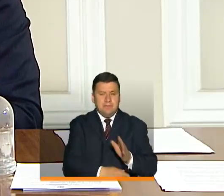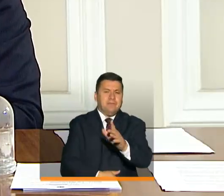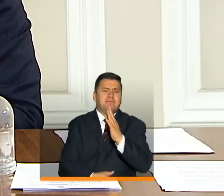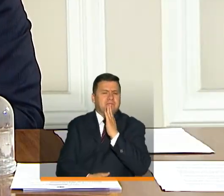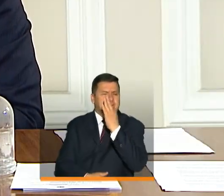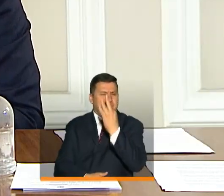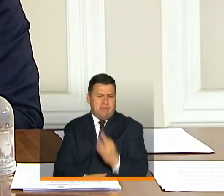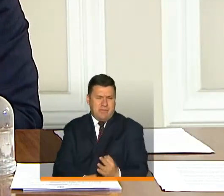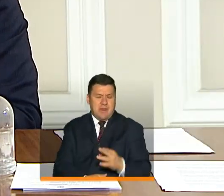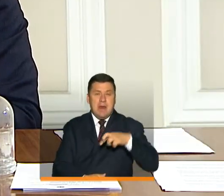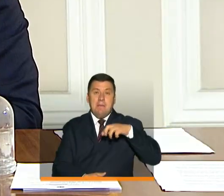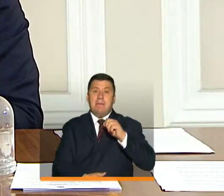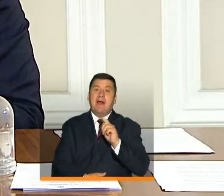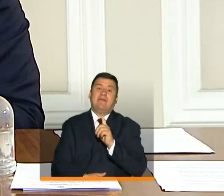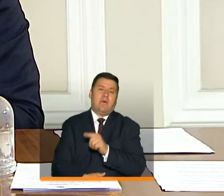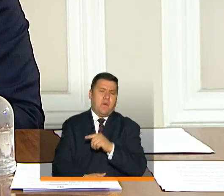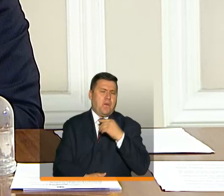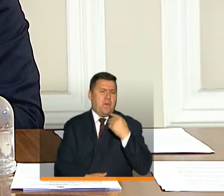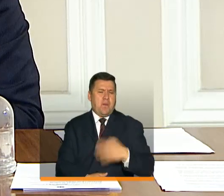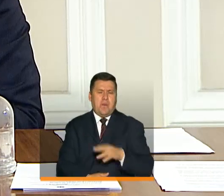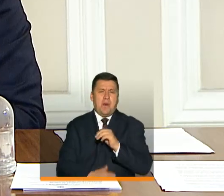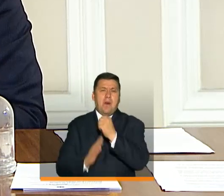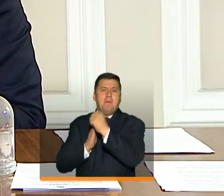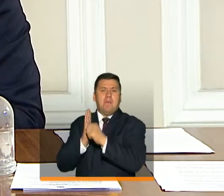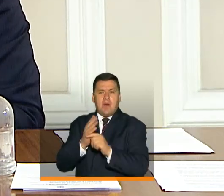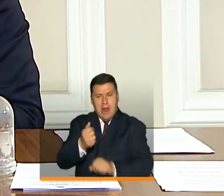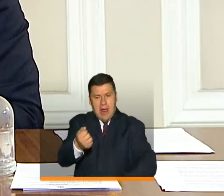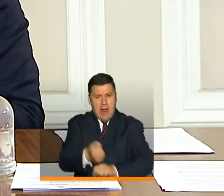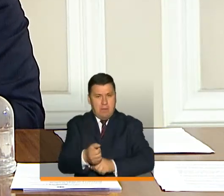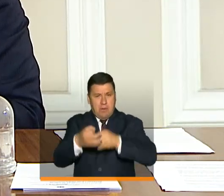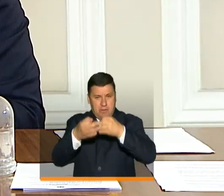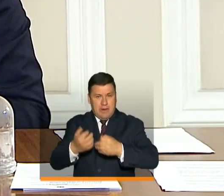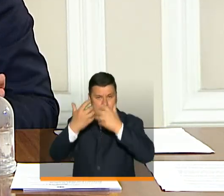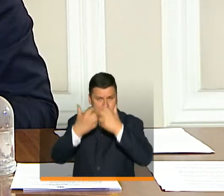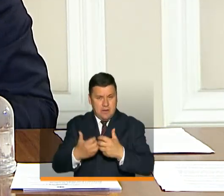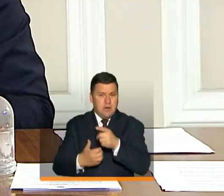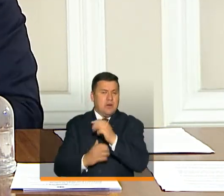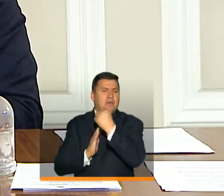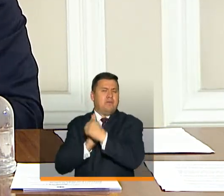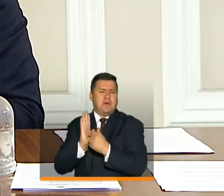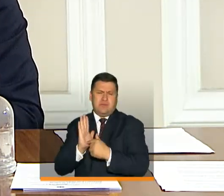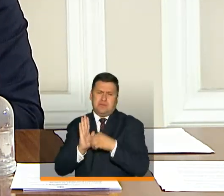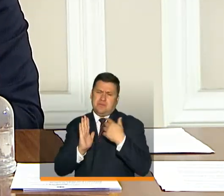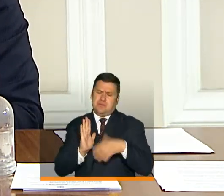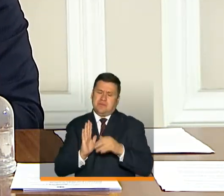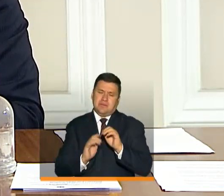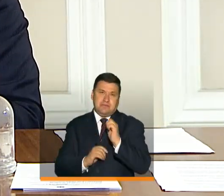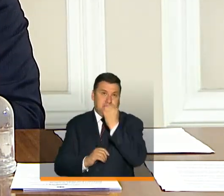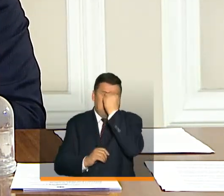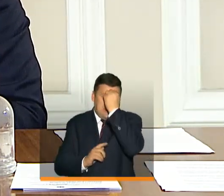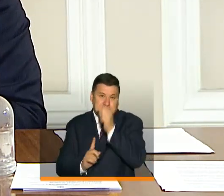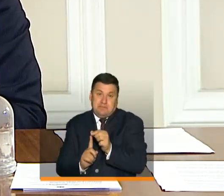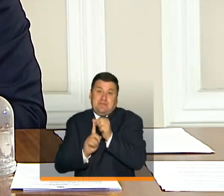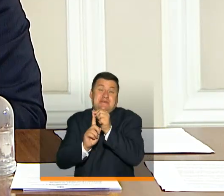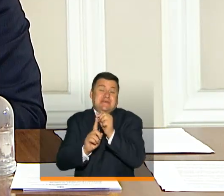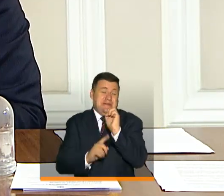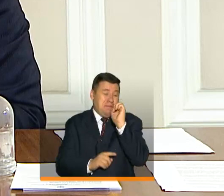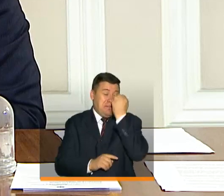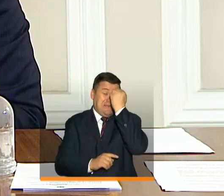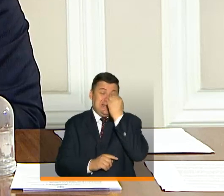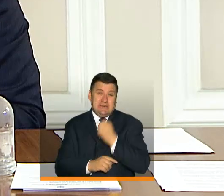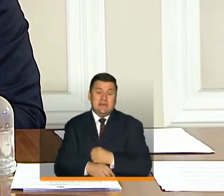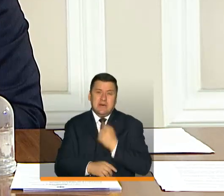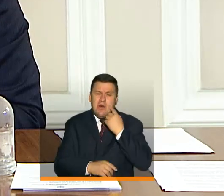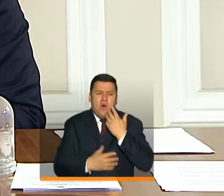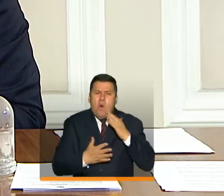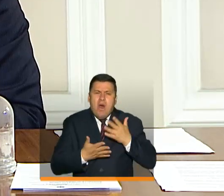Realmente el PAEF, el Programa de Apoyo al Empleo Formal, es un programa sin precedentes, un programa que nació en